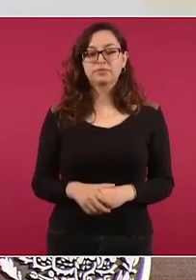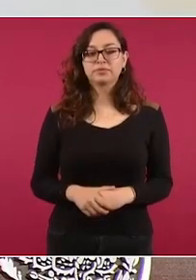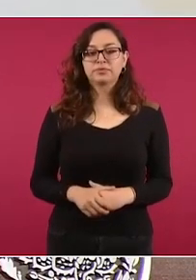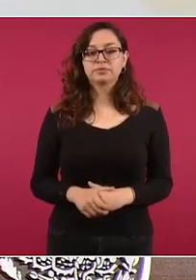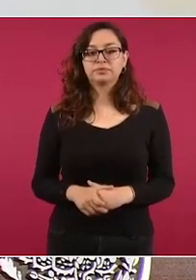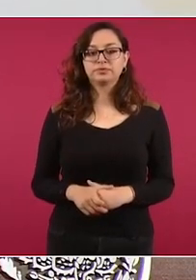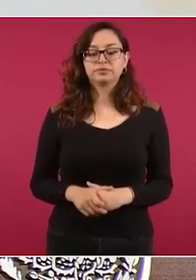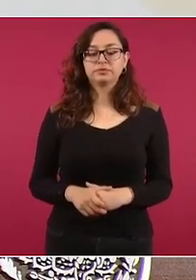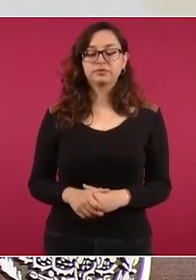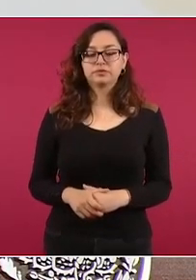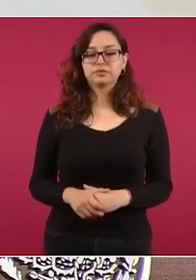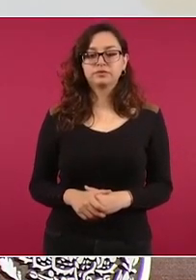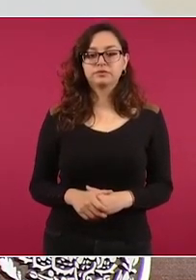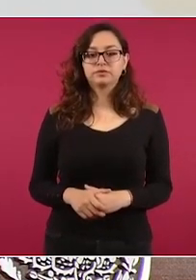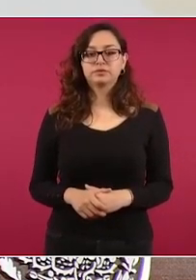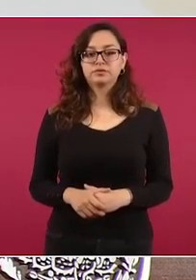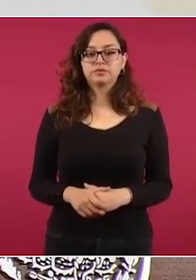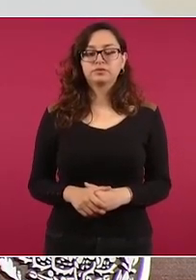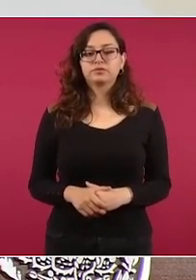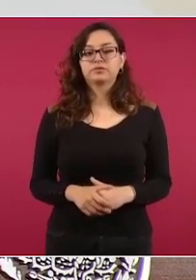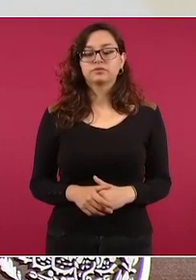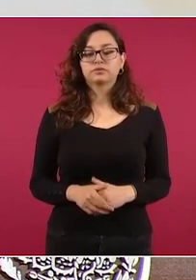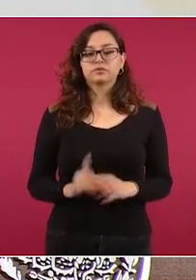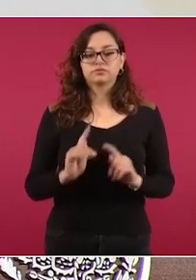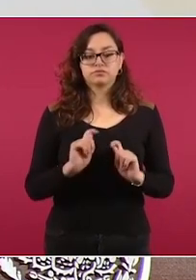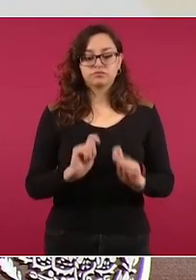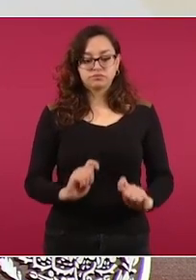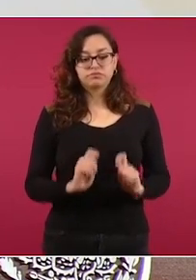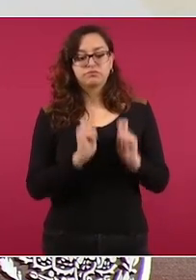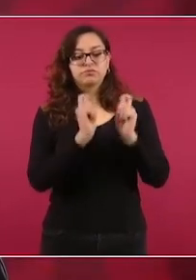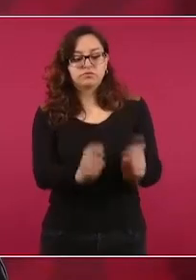a Raquel Buenrostro,